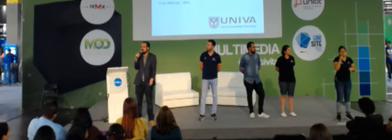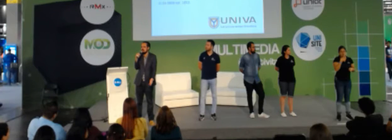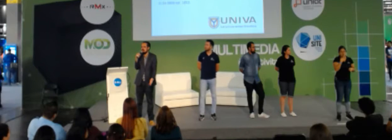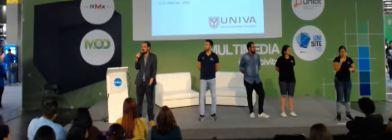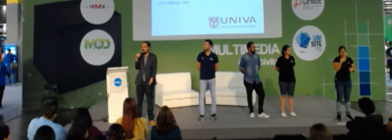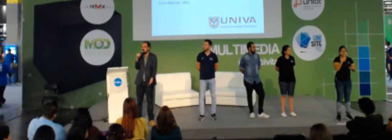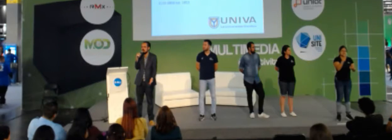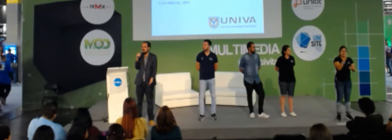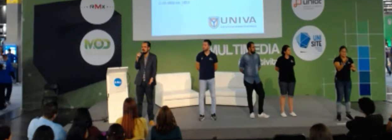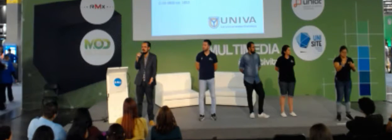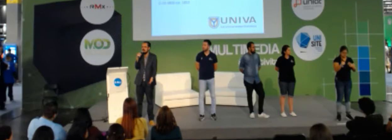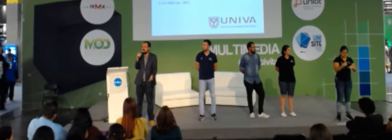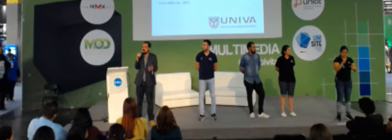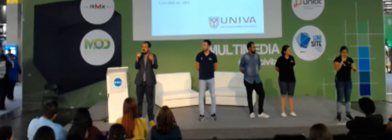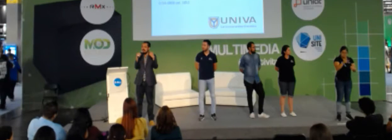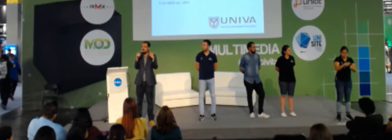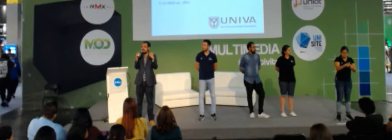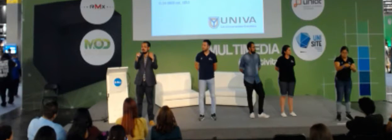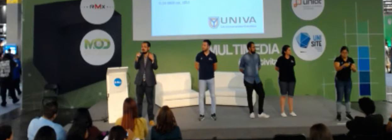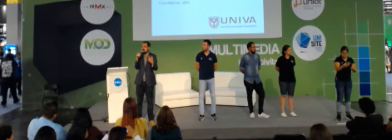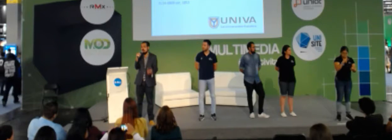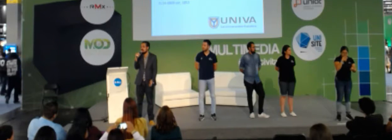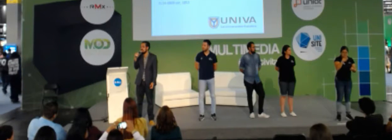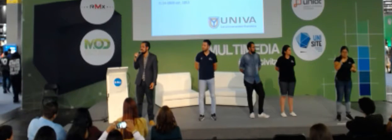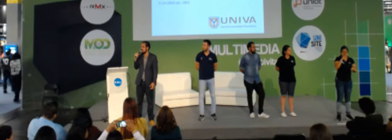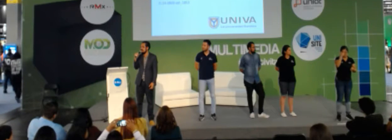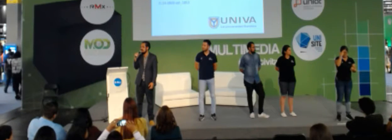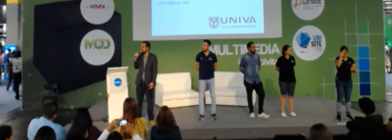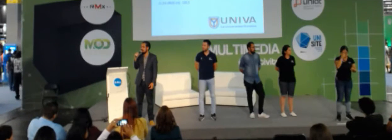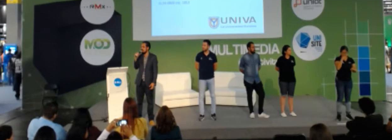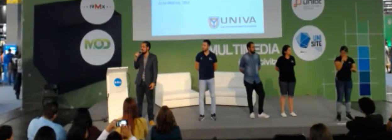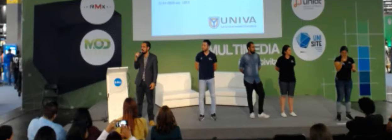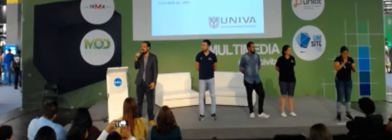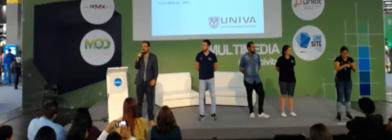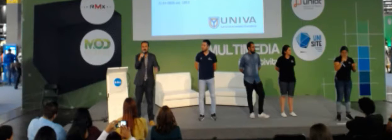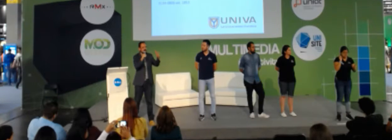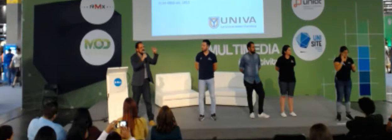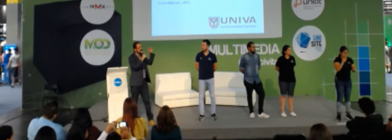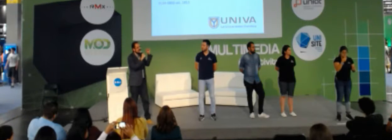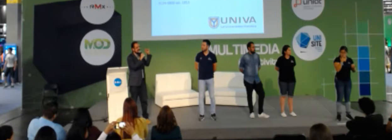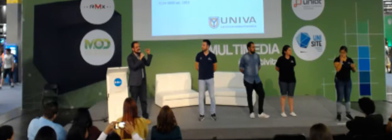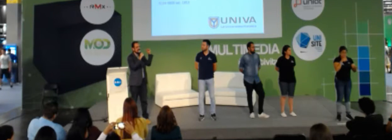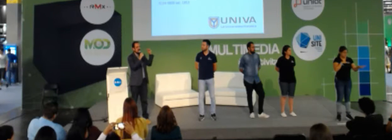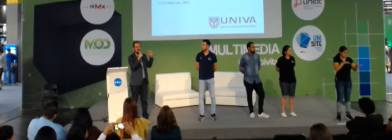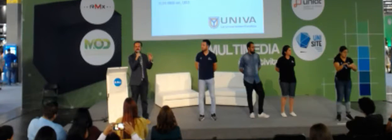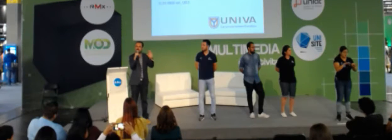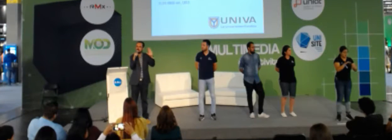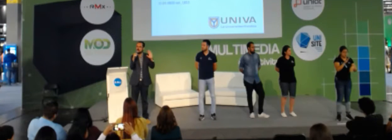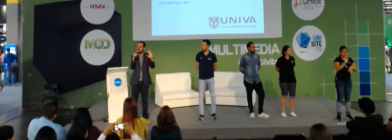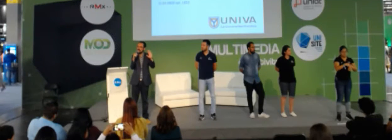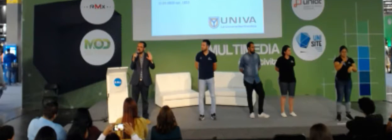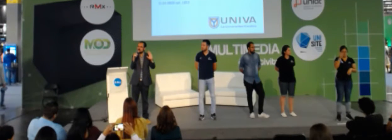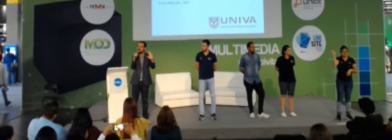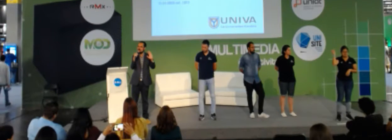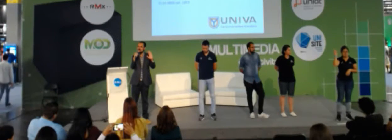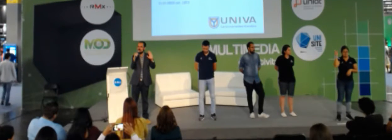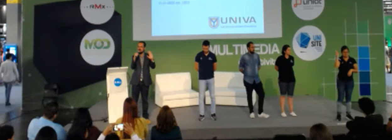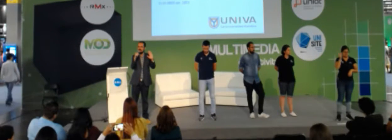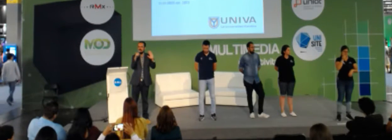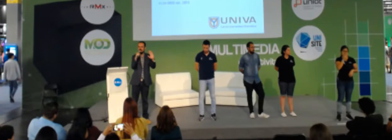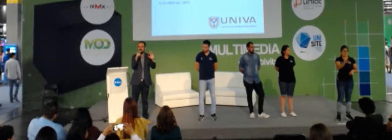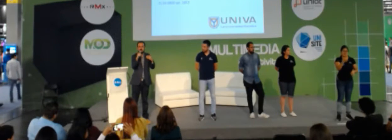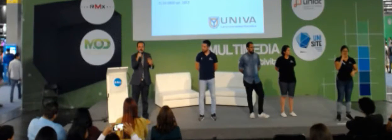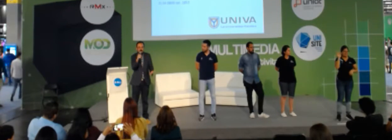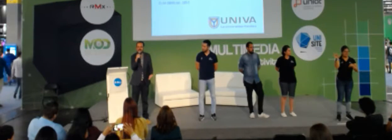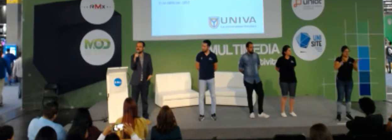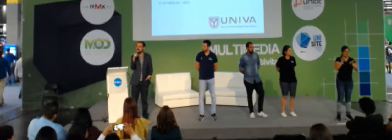5 pesos. Y son referencias muy fuertes. Y proyectos así muestran un sordo exitoso,